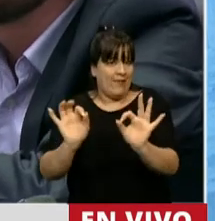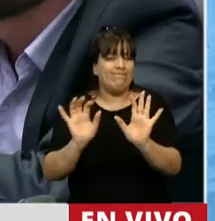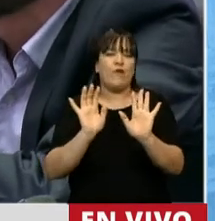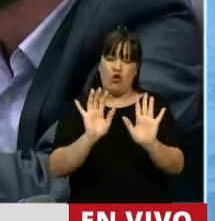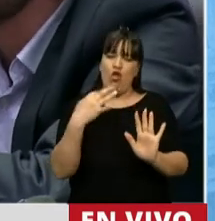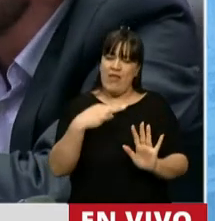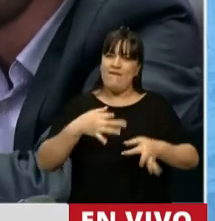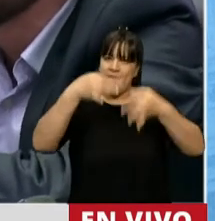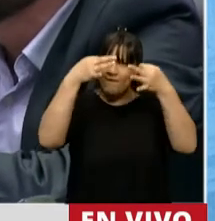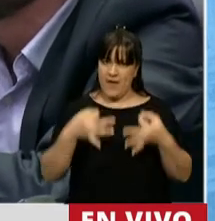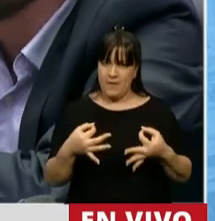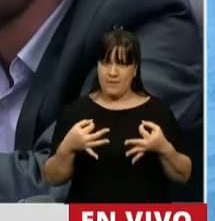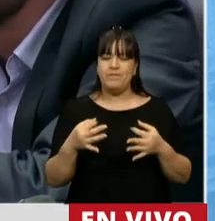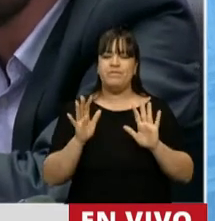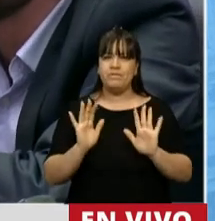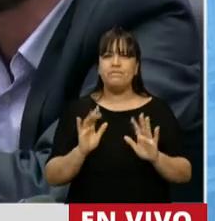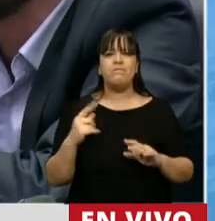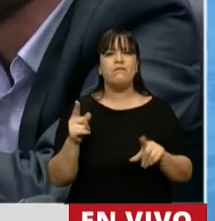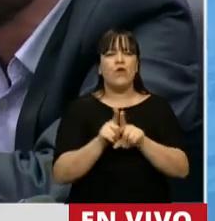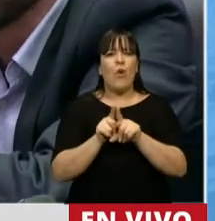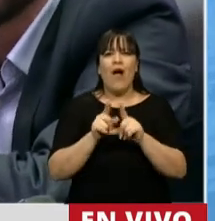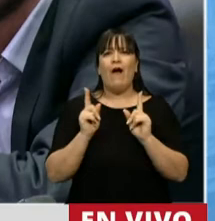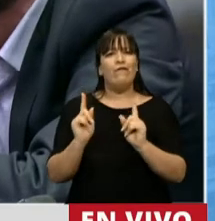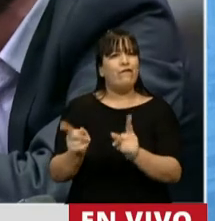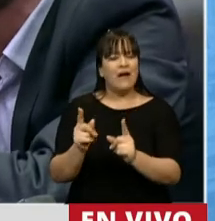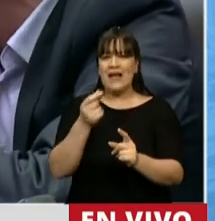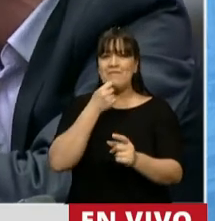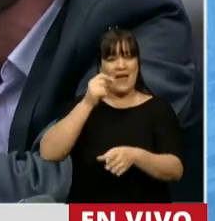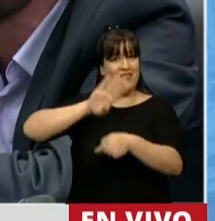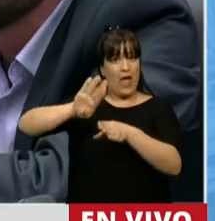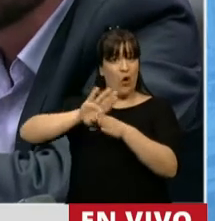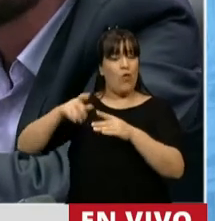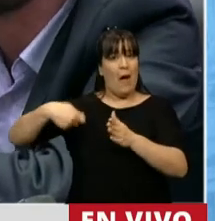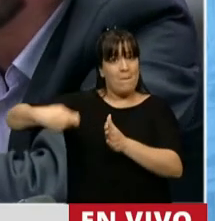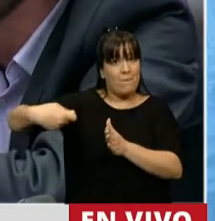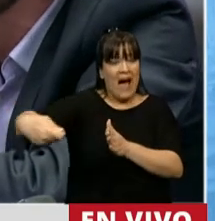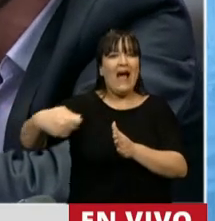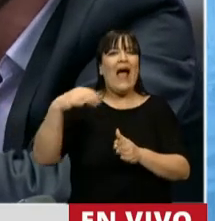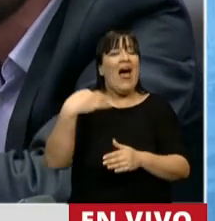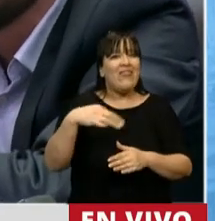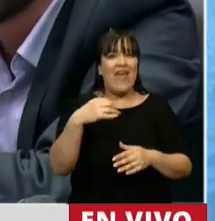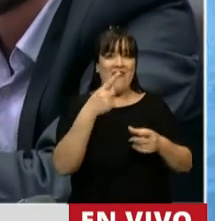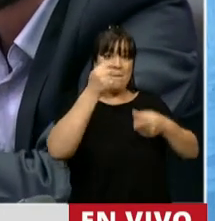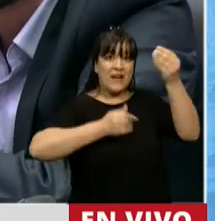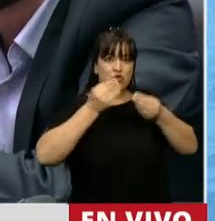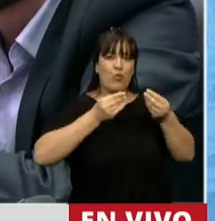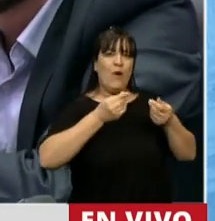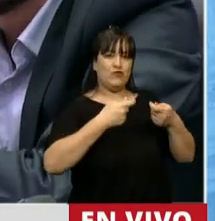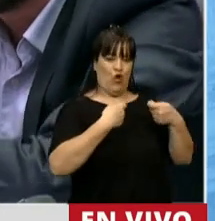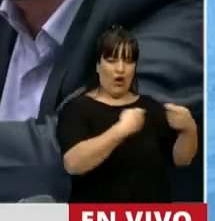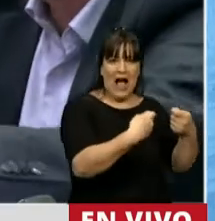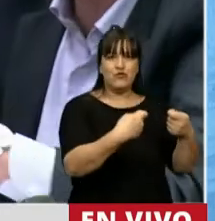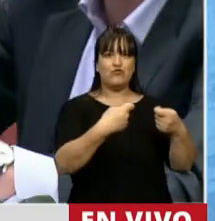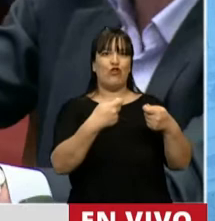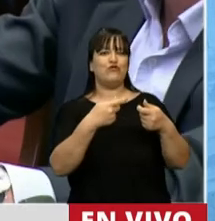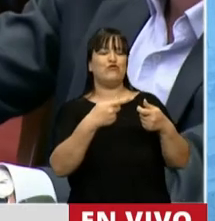Presidente, no hay posibilidad de sostenibilidad de la deuda si no hay equilibrio presupuestario.